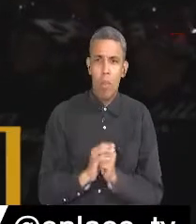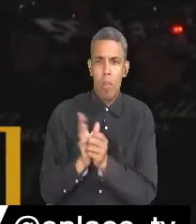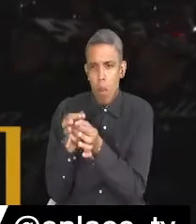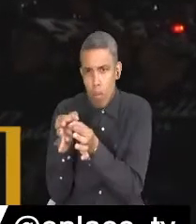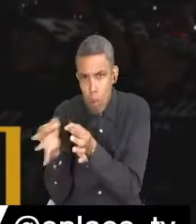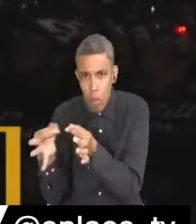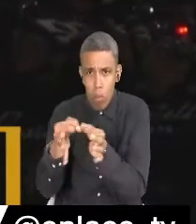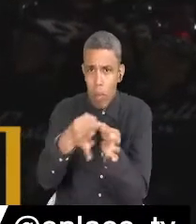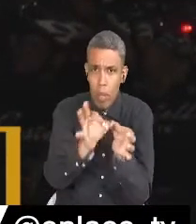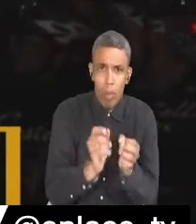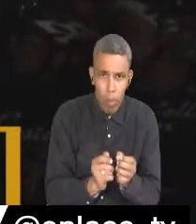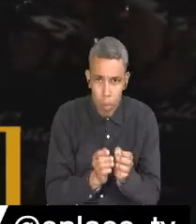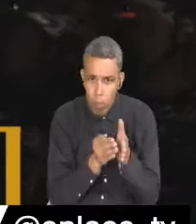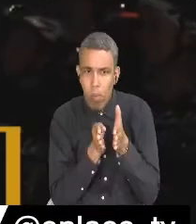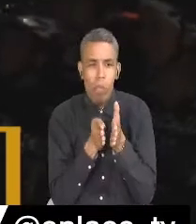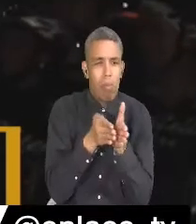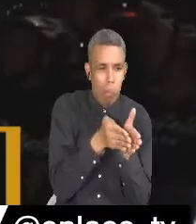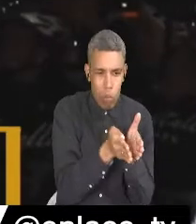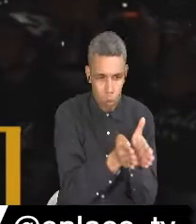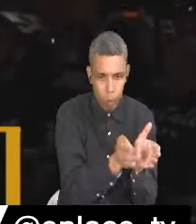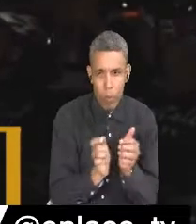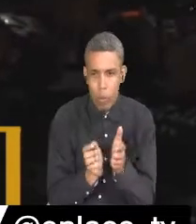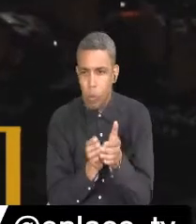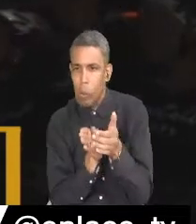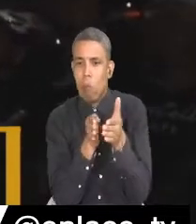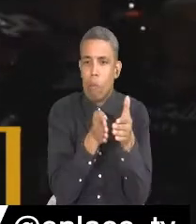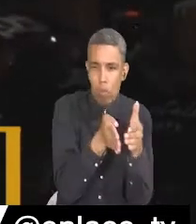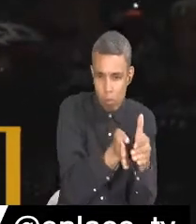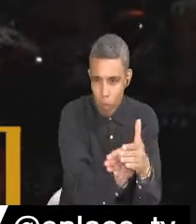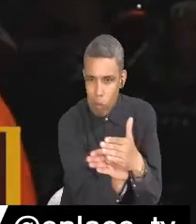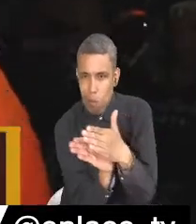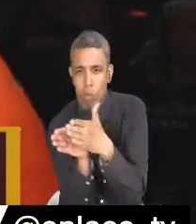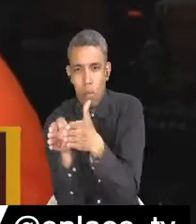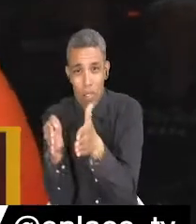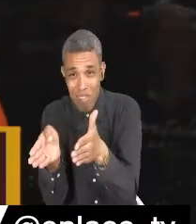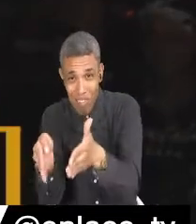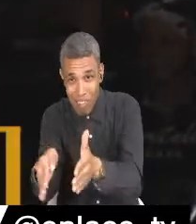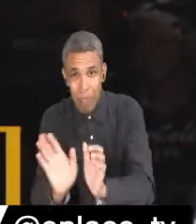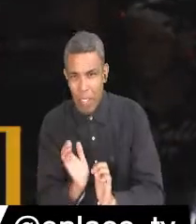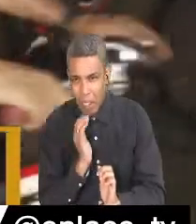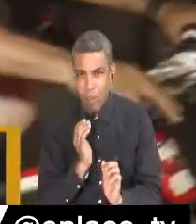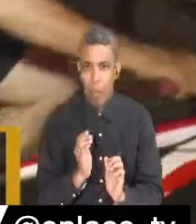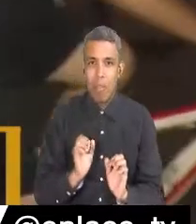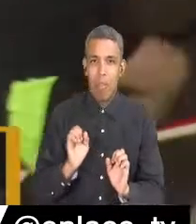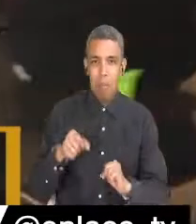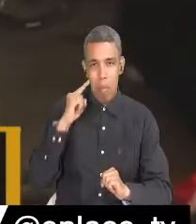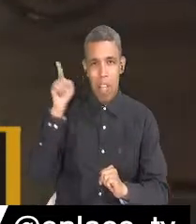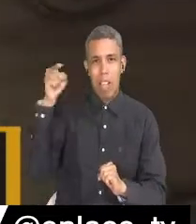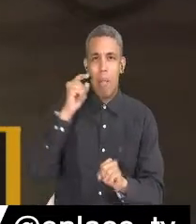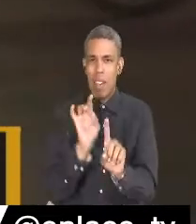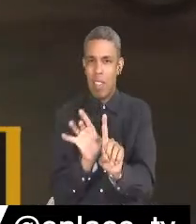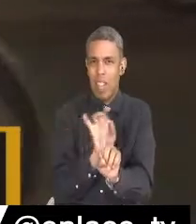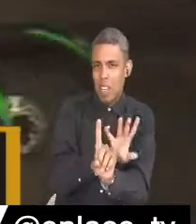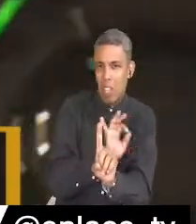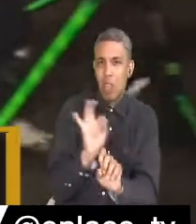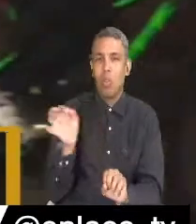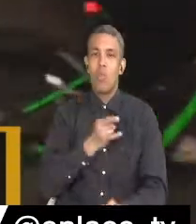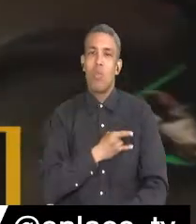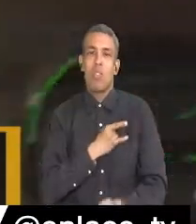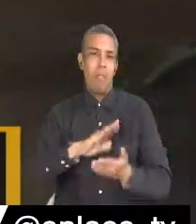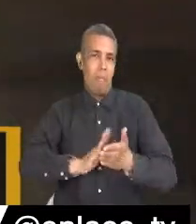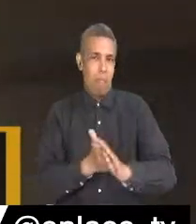por Barrancas, volvemos para eso, para el Rodeo, que es por el Llanito, o salimos por allá por vía La Unipaz. Hacen ejercicio, amigos, y se